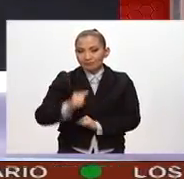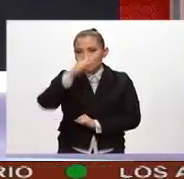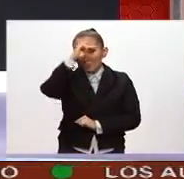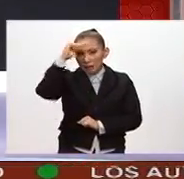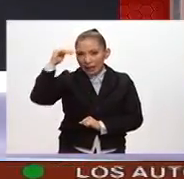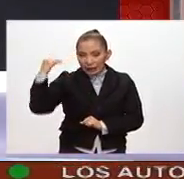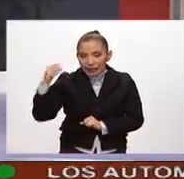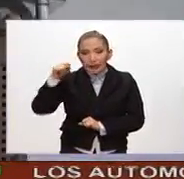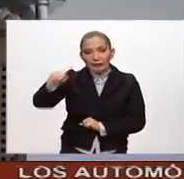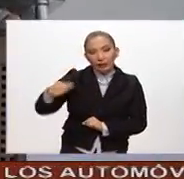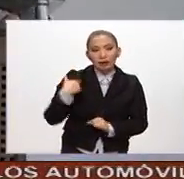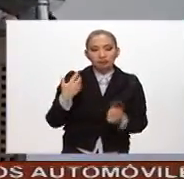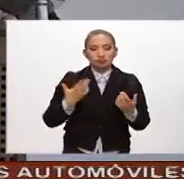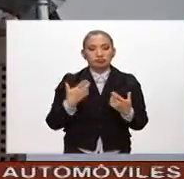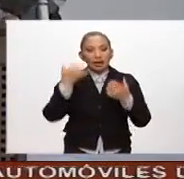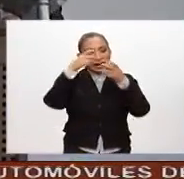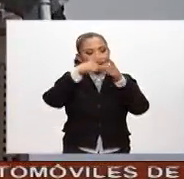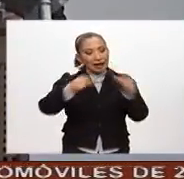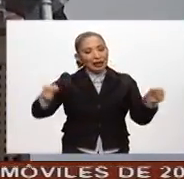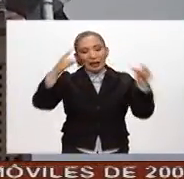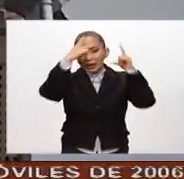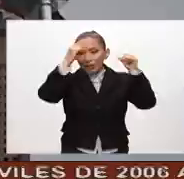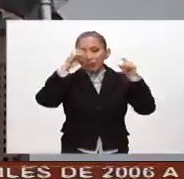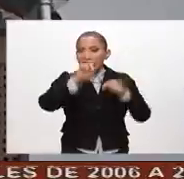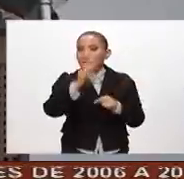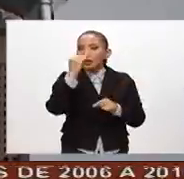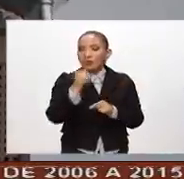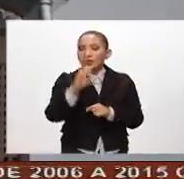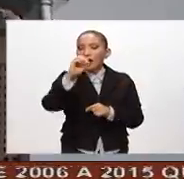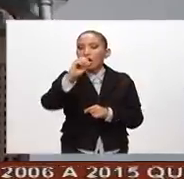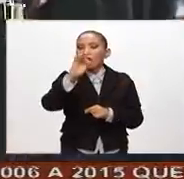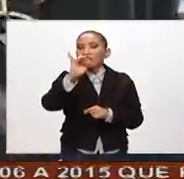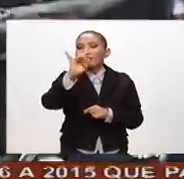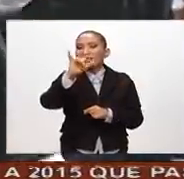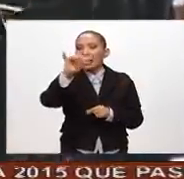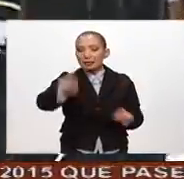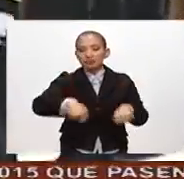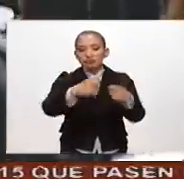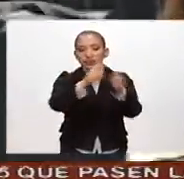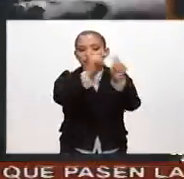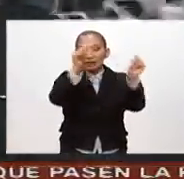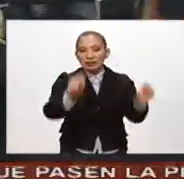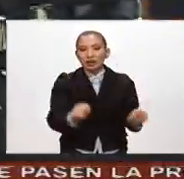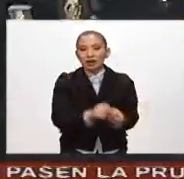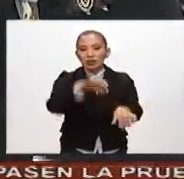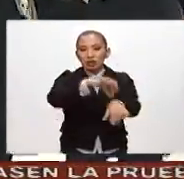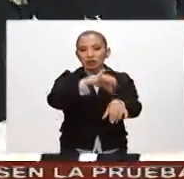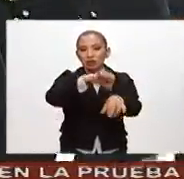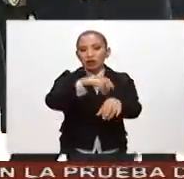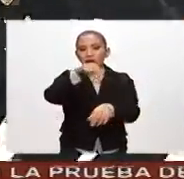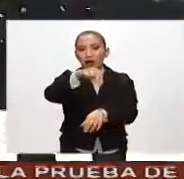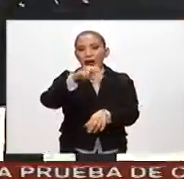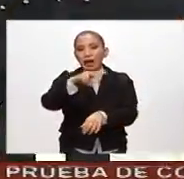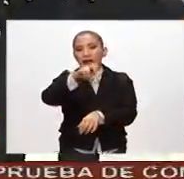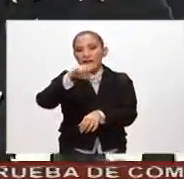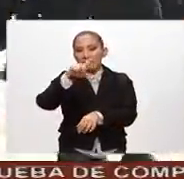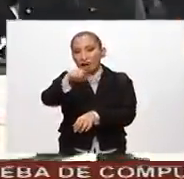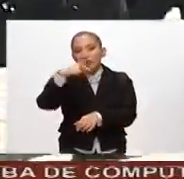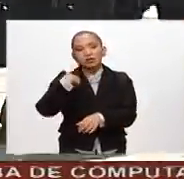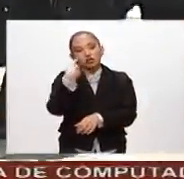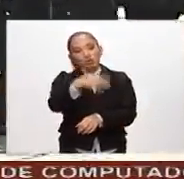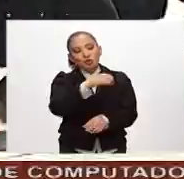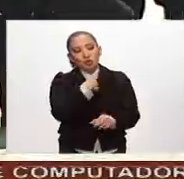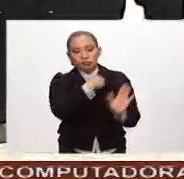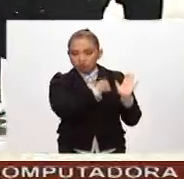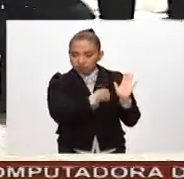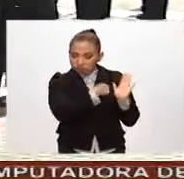Francisco Soberón, presidió la graduación de 39 oficiales quienes recibieron el título de médicos navales. Ahí reiteró el compromiso